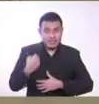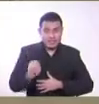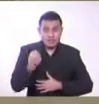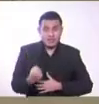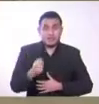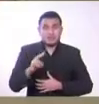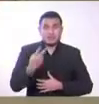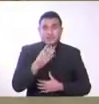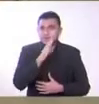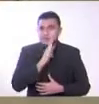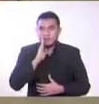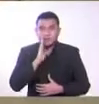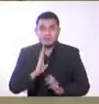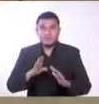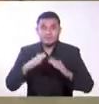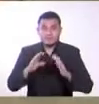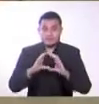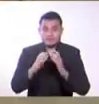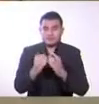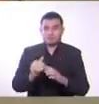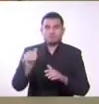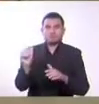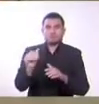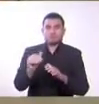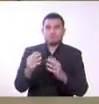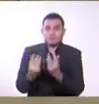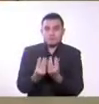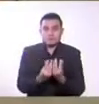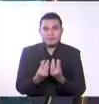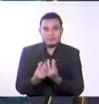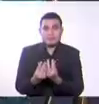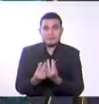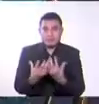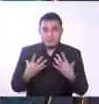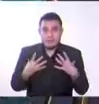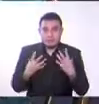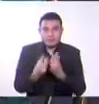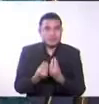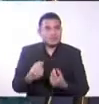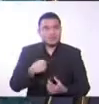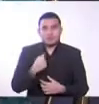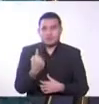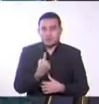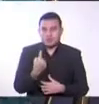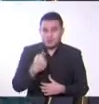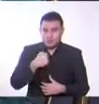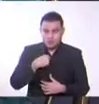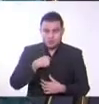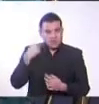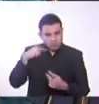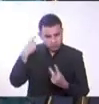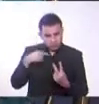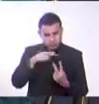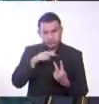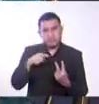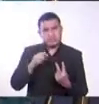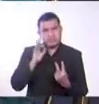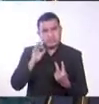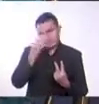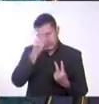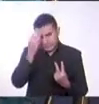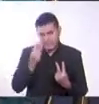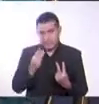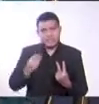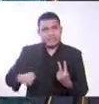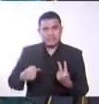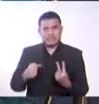bachillerato para la clase de estudios sociales. Para eso no estoy solo, sino que estoy acompañado de dos grandes profesionales que siempre